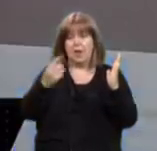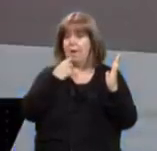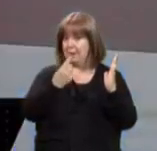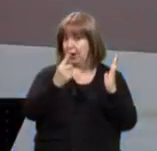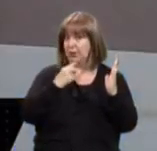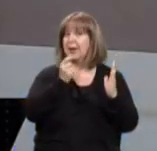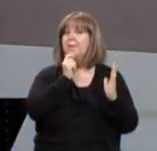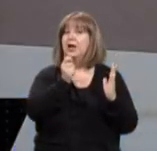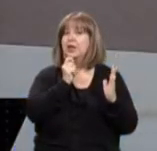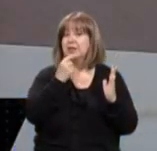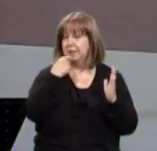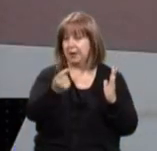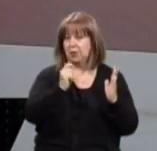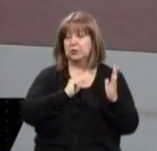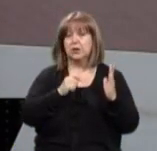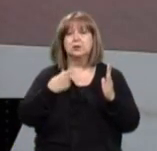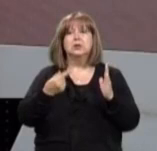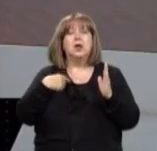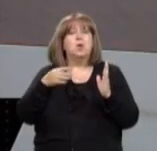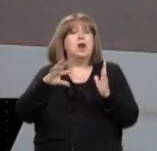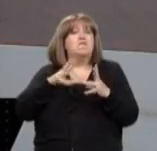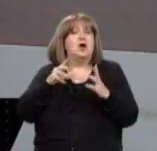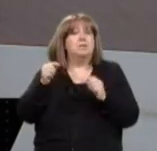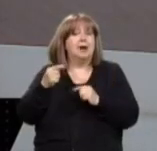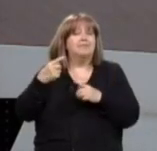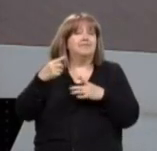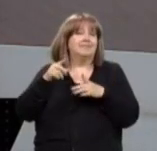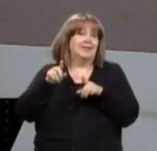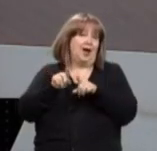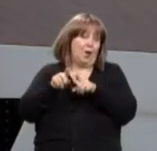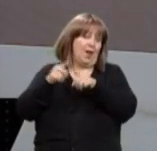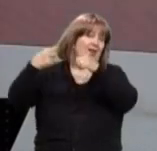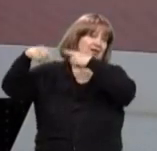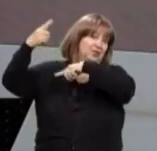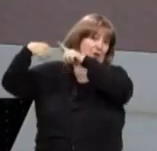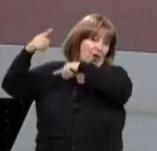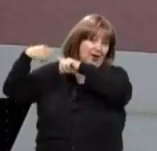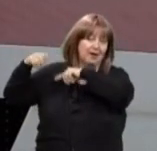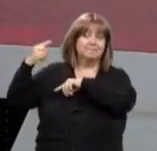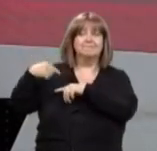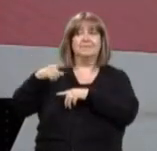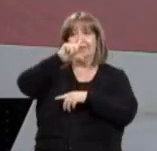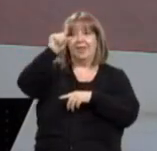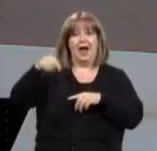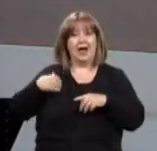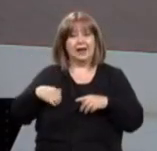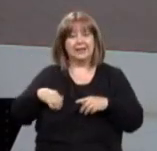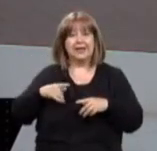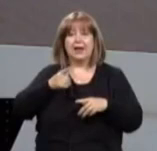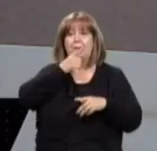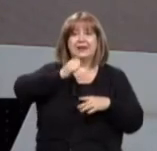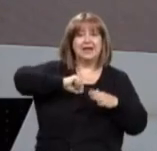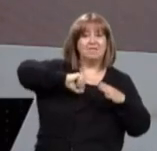Bueno, estas críticas, por supuesto, tienen que ver con una historia larga de la Argentina en la que no se puede sofrenar la inflación, no se puede salir de